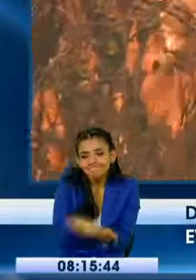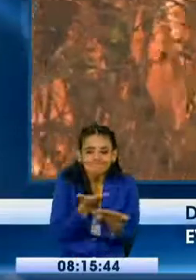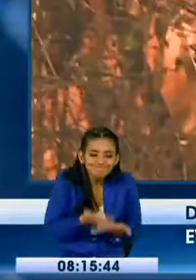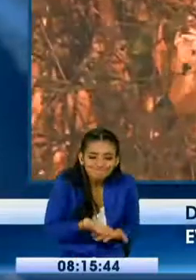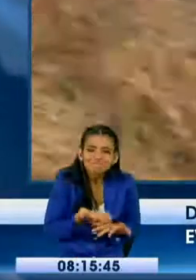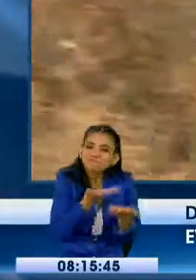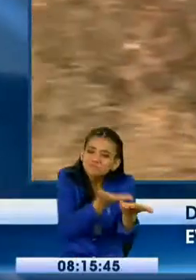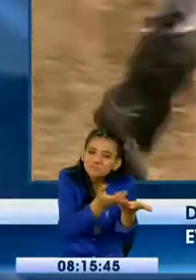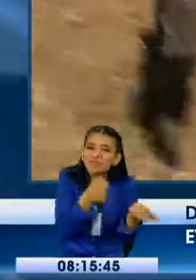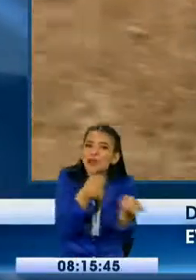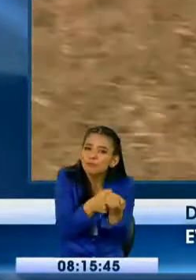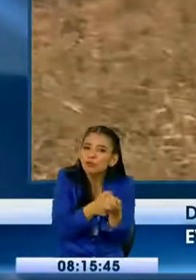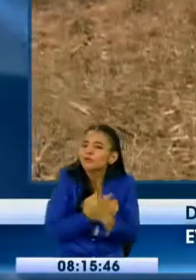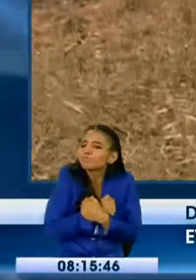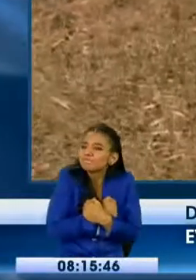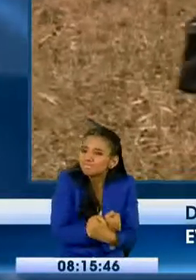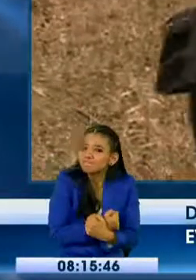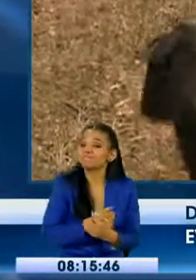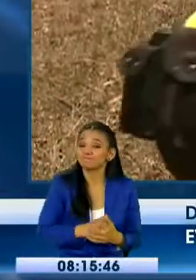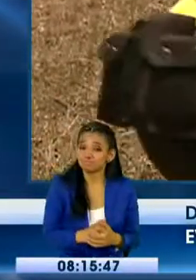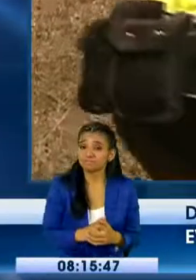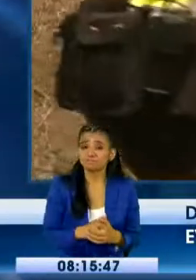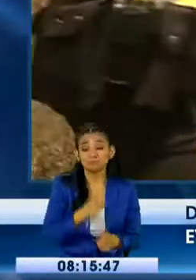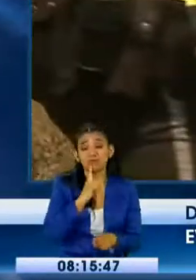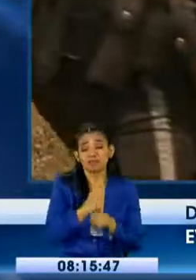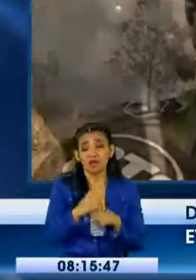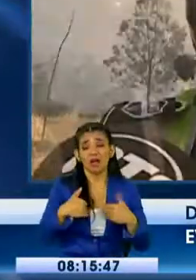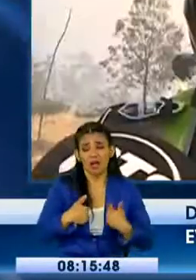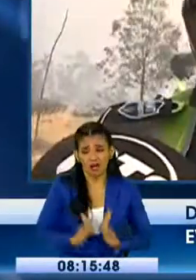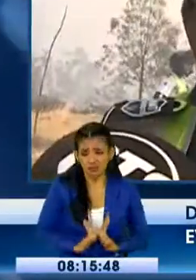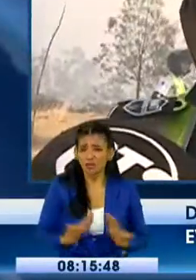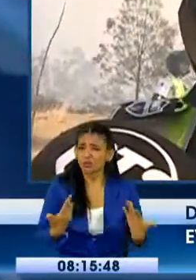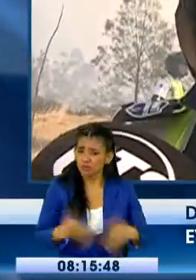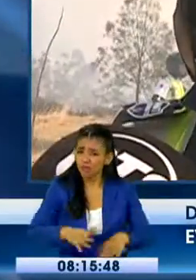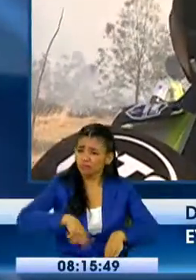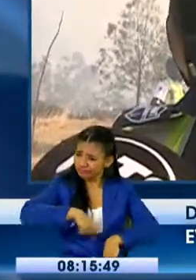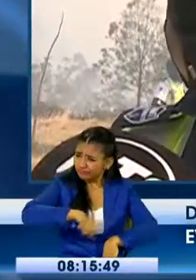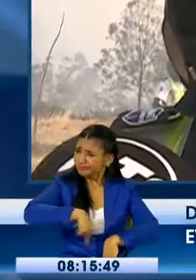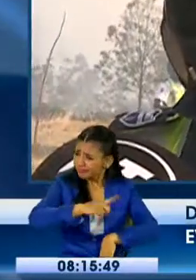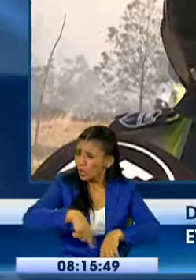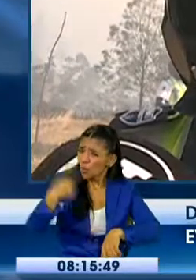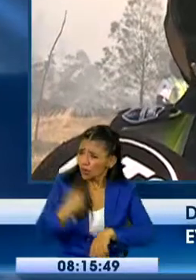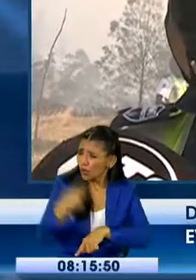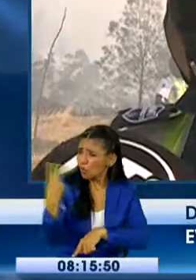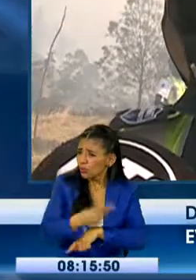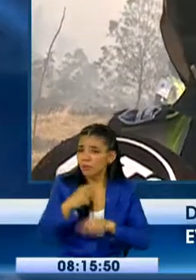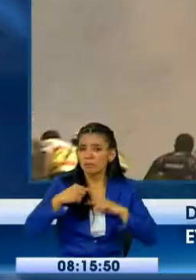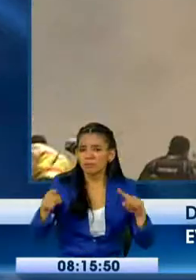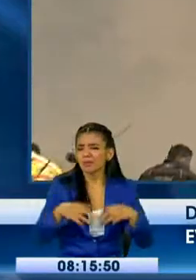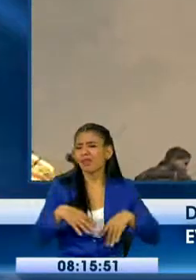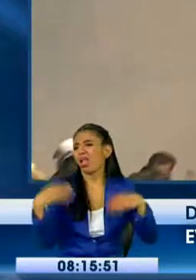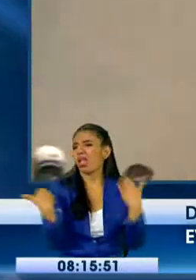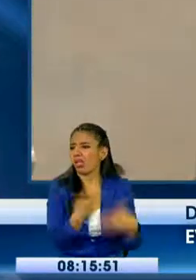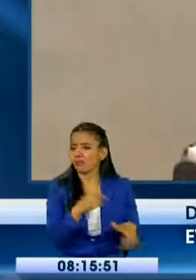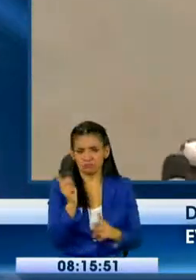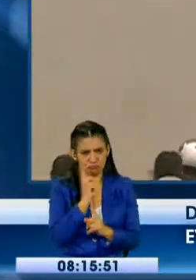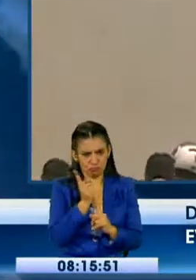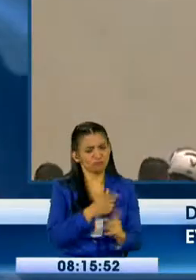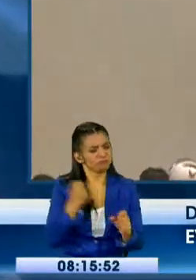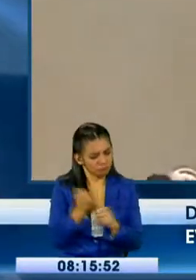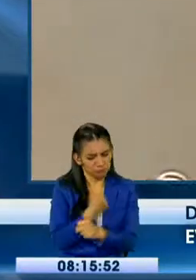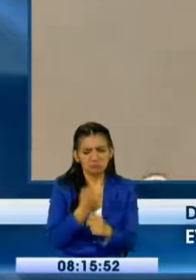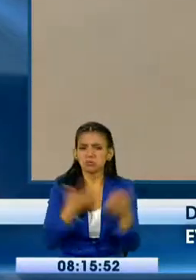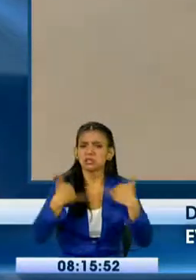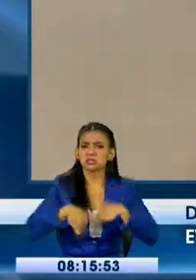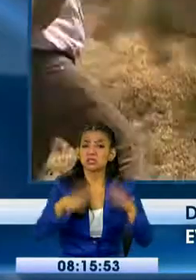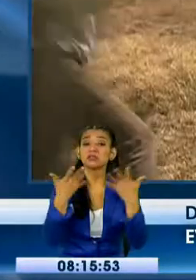de solidaridad, de cariño. Y nosotros estamos cansados, efectivamente, pero nunca rendidos y peor desmotivados. Vamos a seguir trabajando por la ciudad.